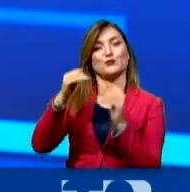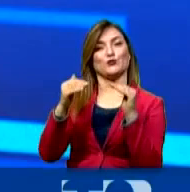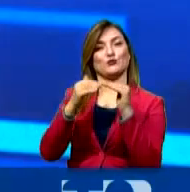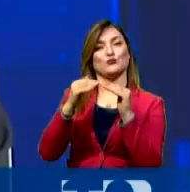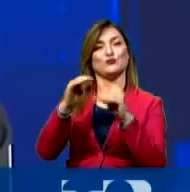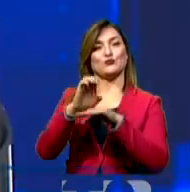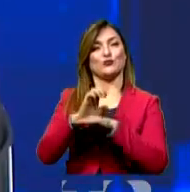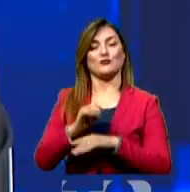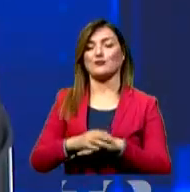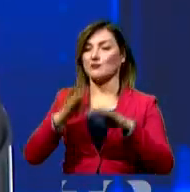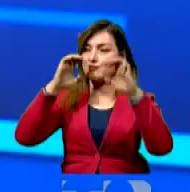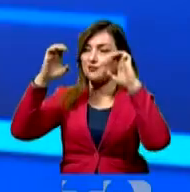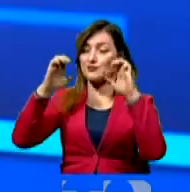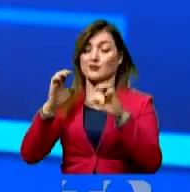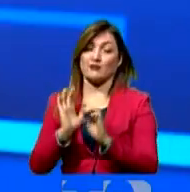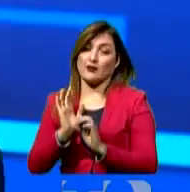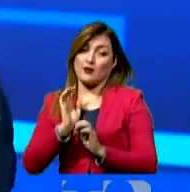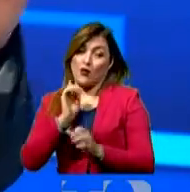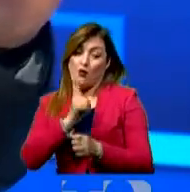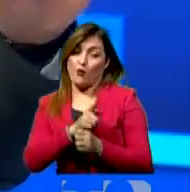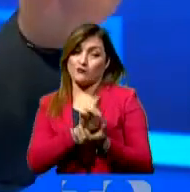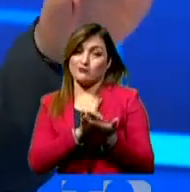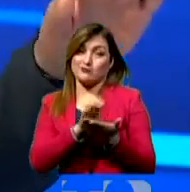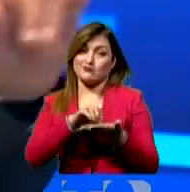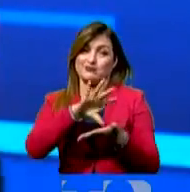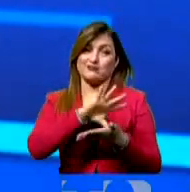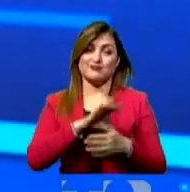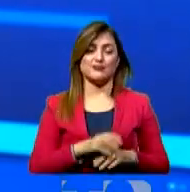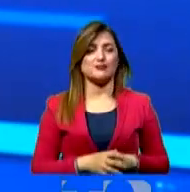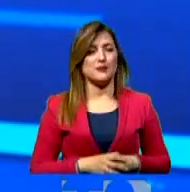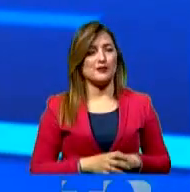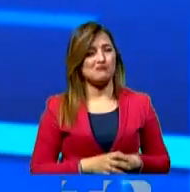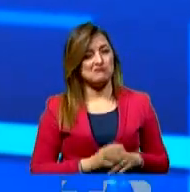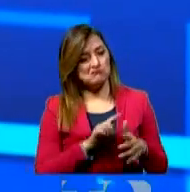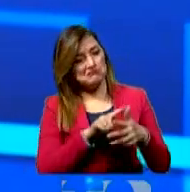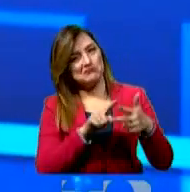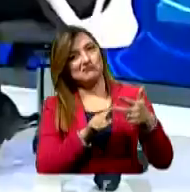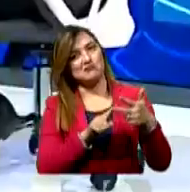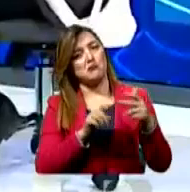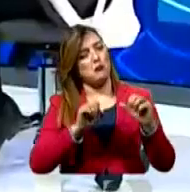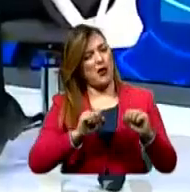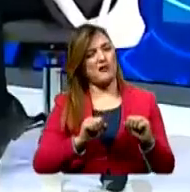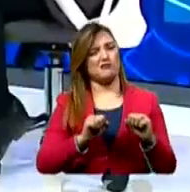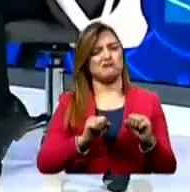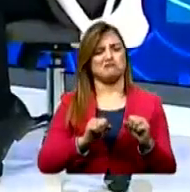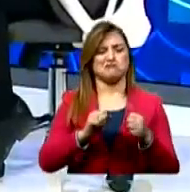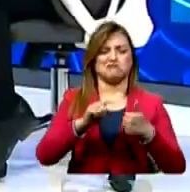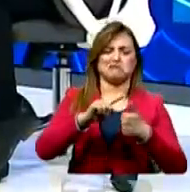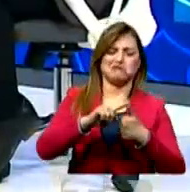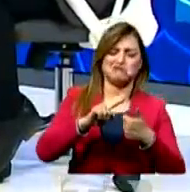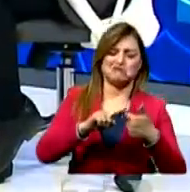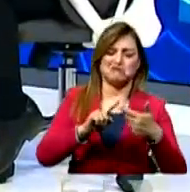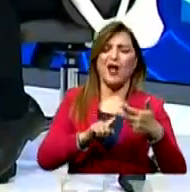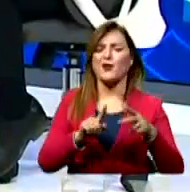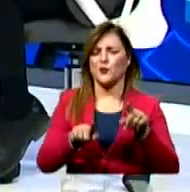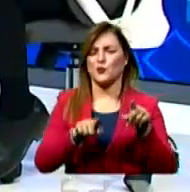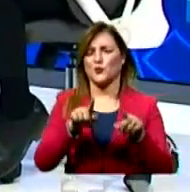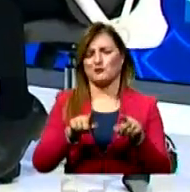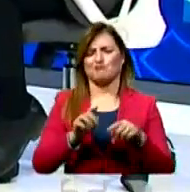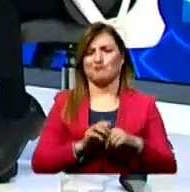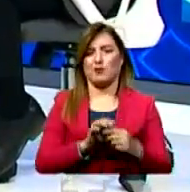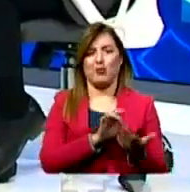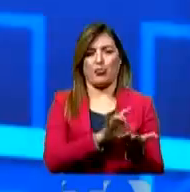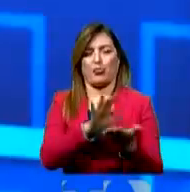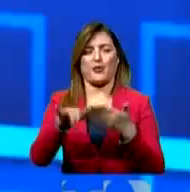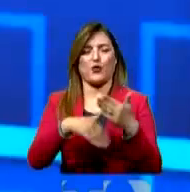país. ¿Será la estrategia de la muerte cruzada? No está descartado, pero no es lo único. Una estrategia tiene una diversidad de